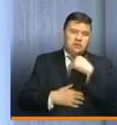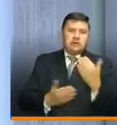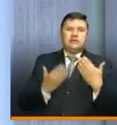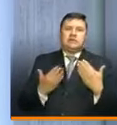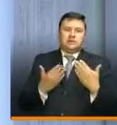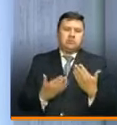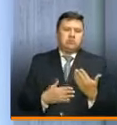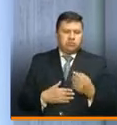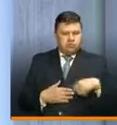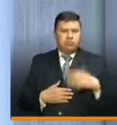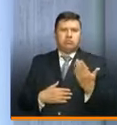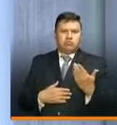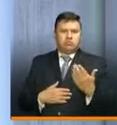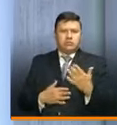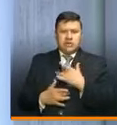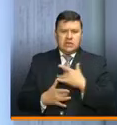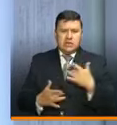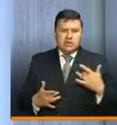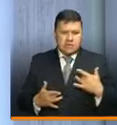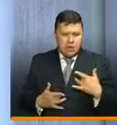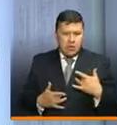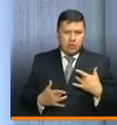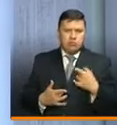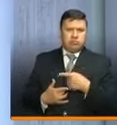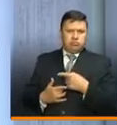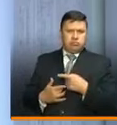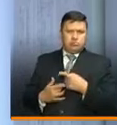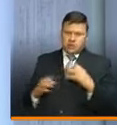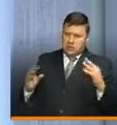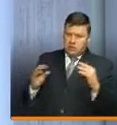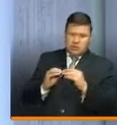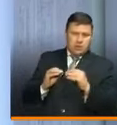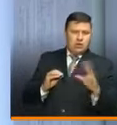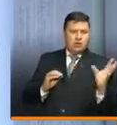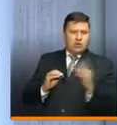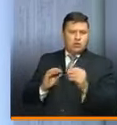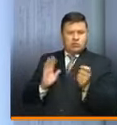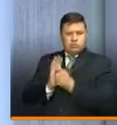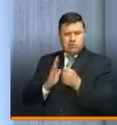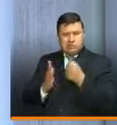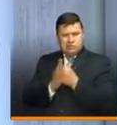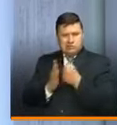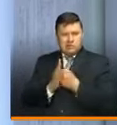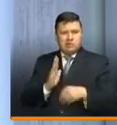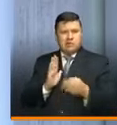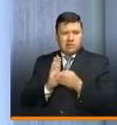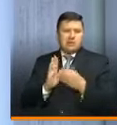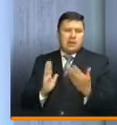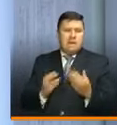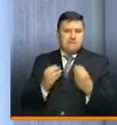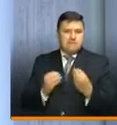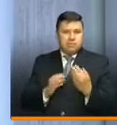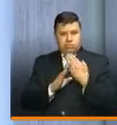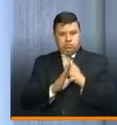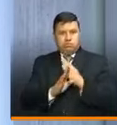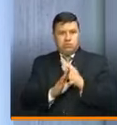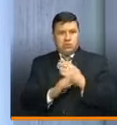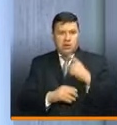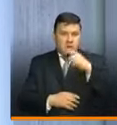muchísimo como sector salud en la coyuntura y con todos los retos que tenemos para proteger a